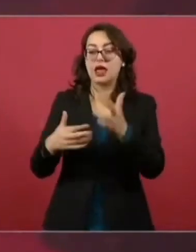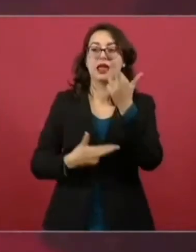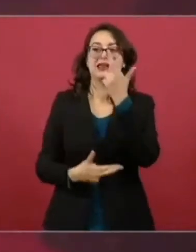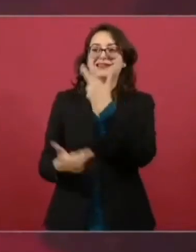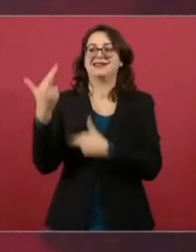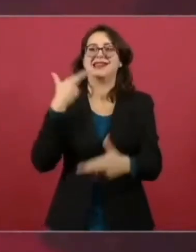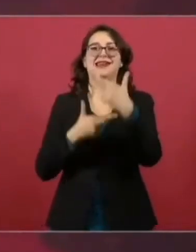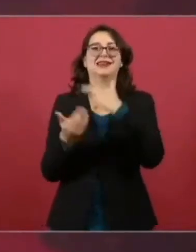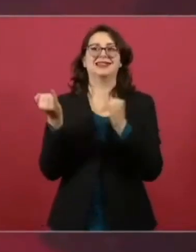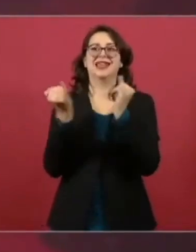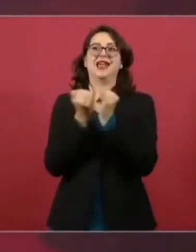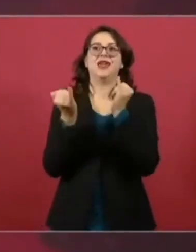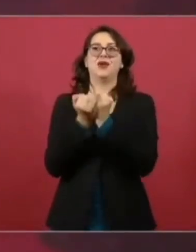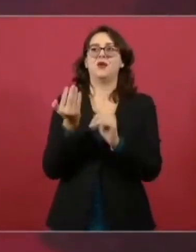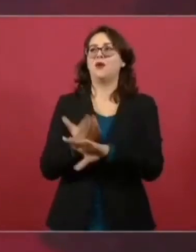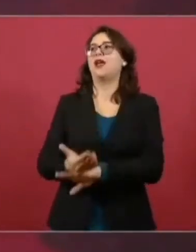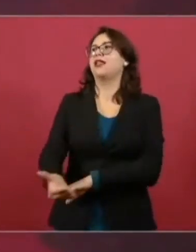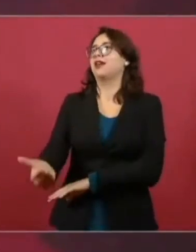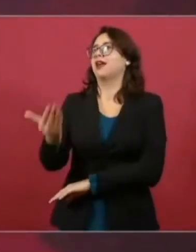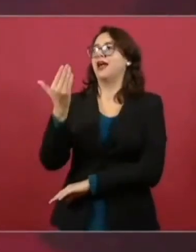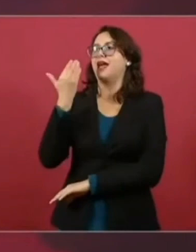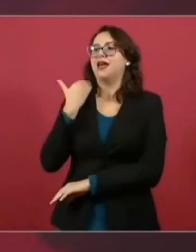el presidente actual.